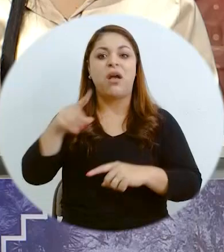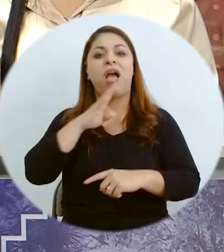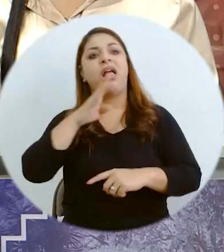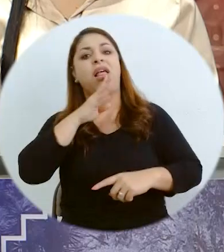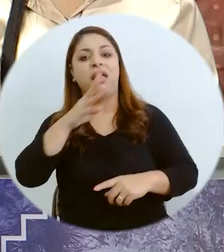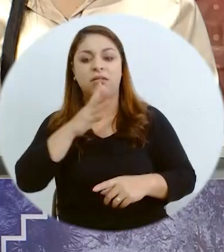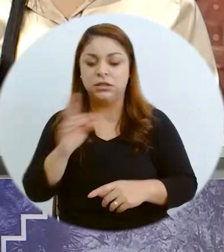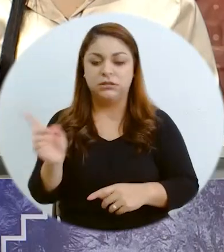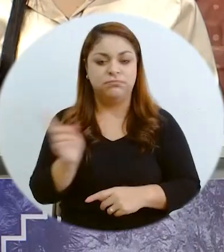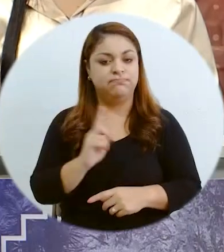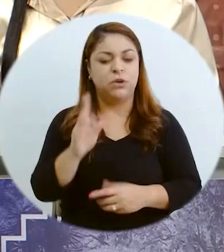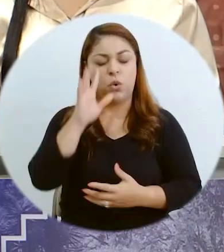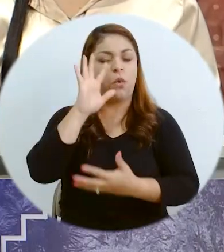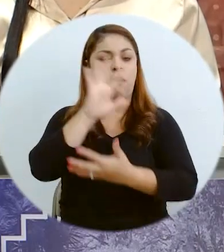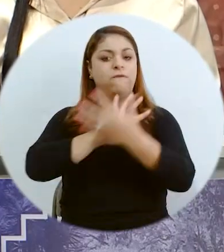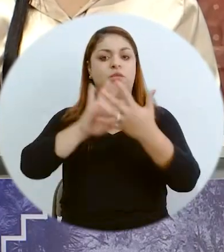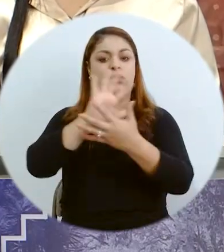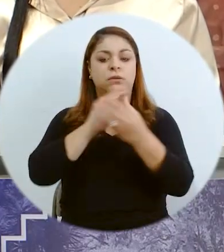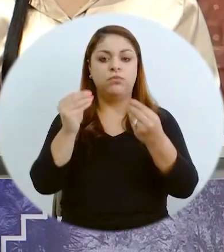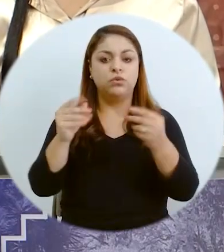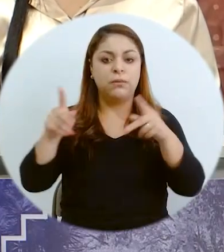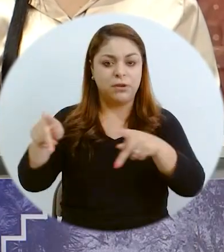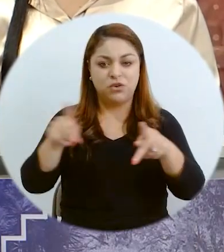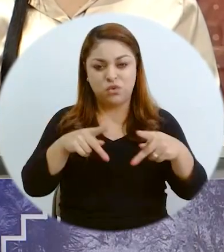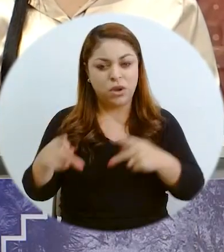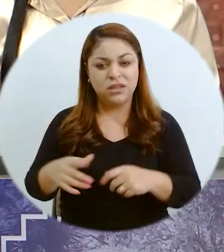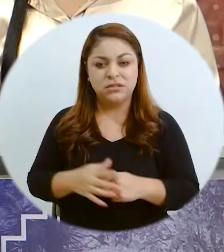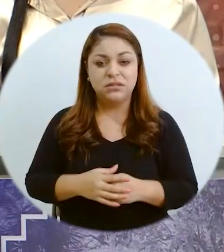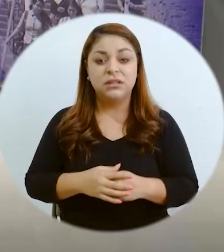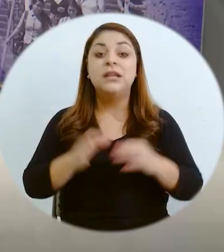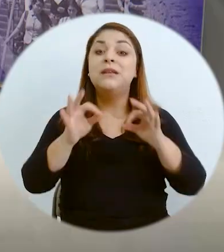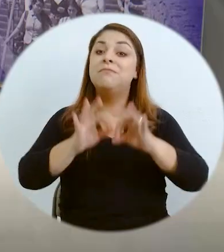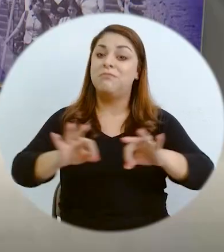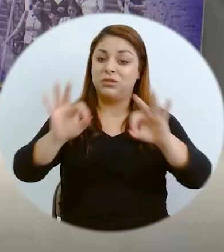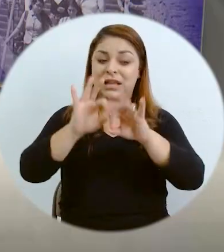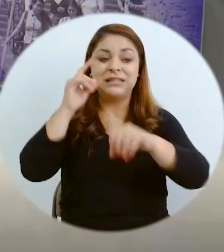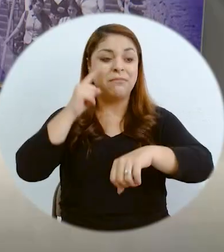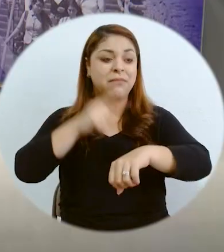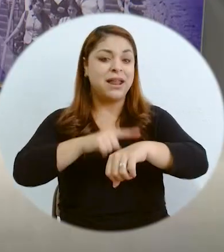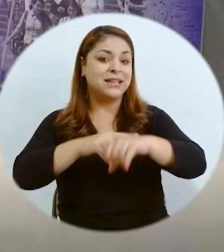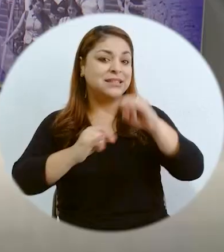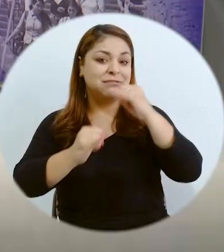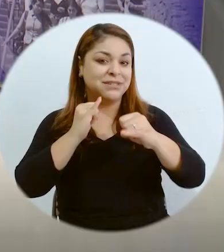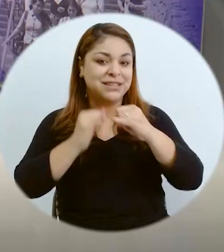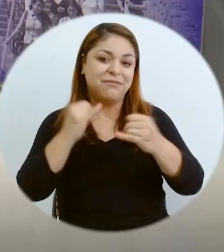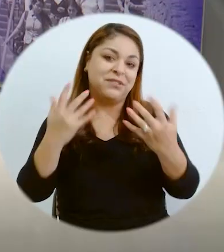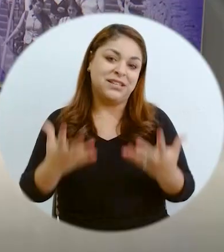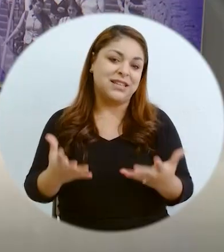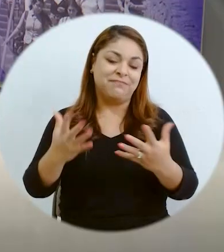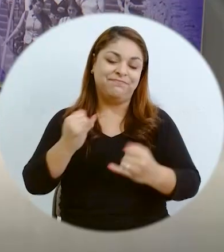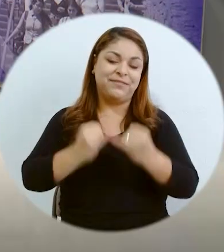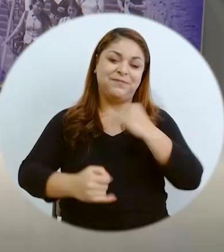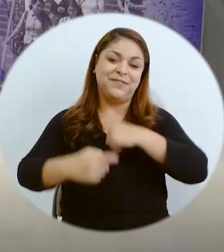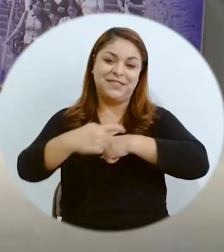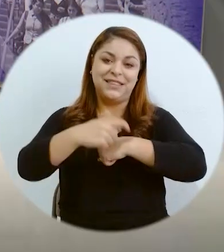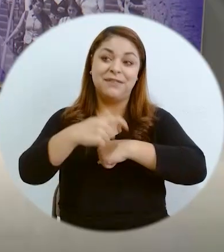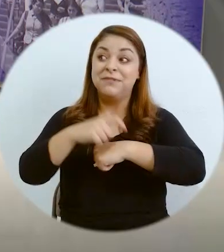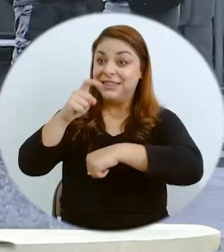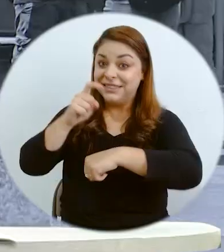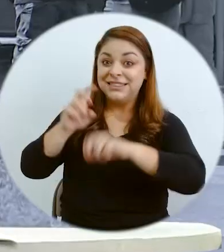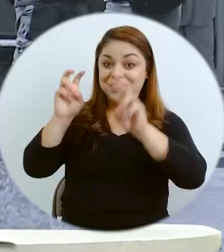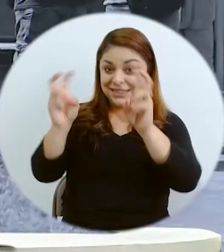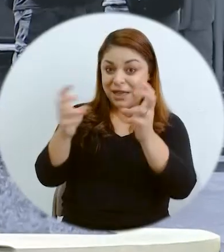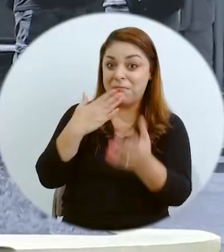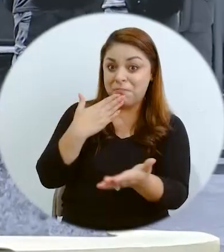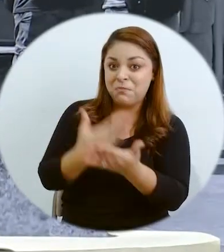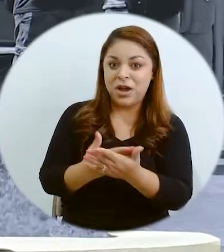educación, pero lo hacen, y eso confunde mucho a la población. De ahí la importancia, para terminar, porque ya se nos acabó el tiempo, desgraciadamente, cuando el tema